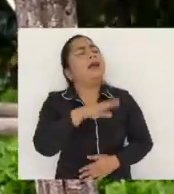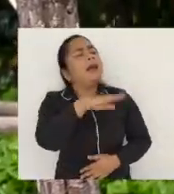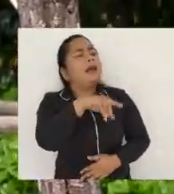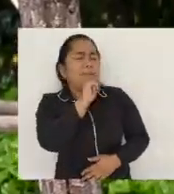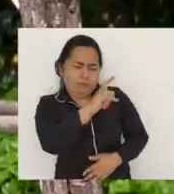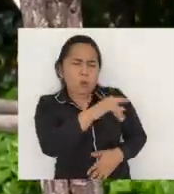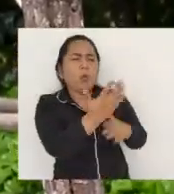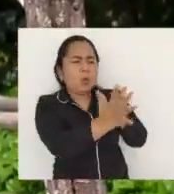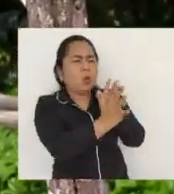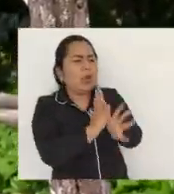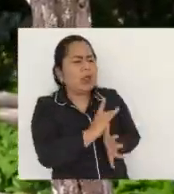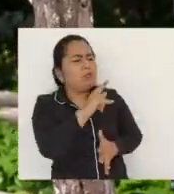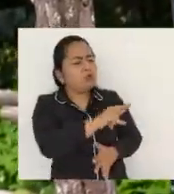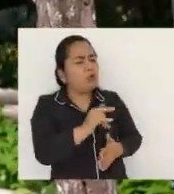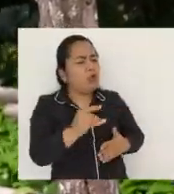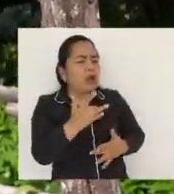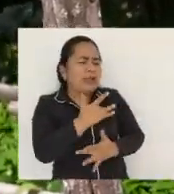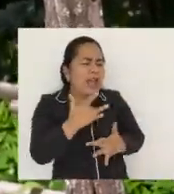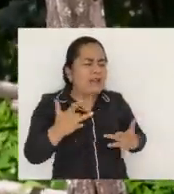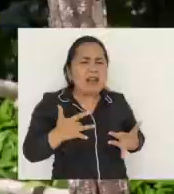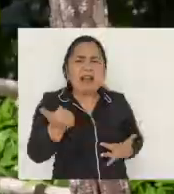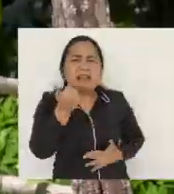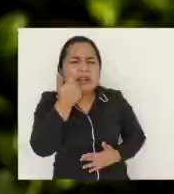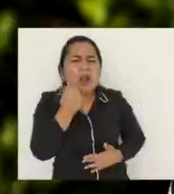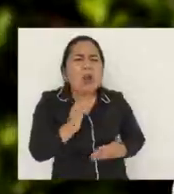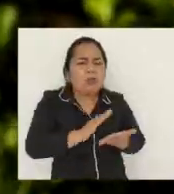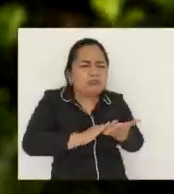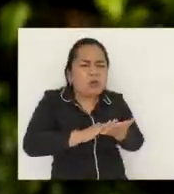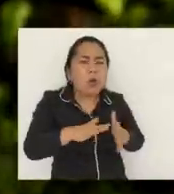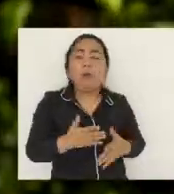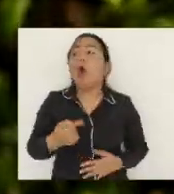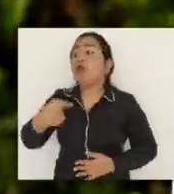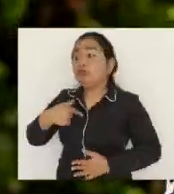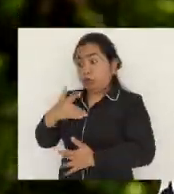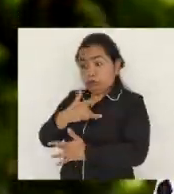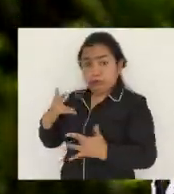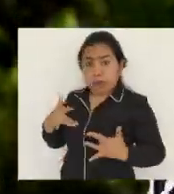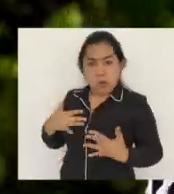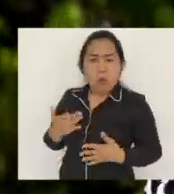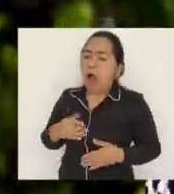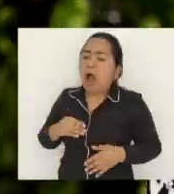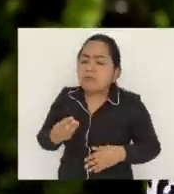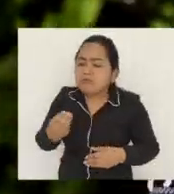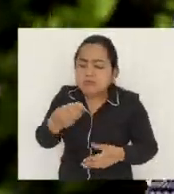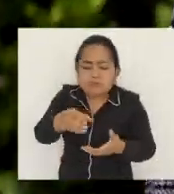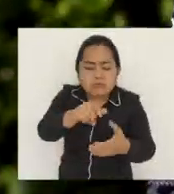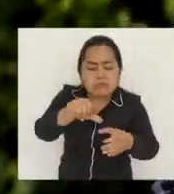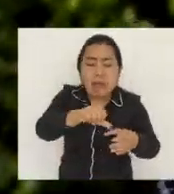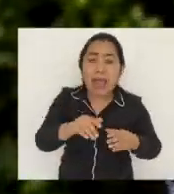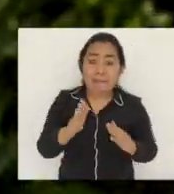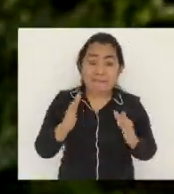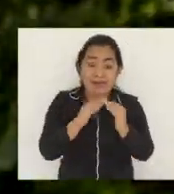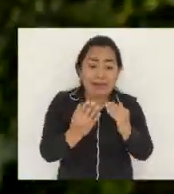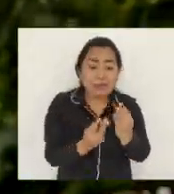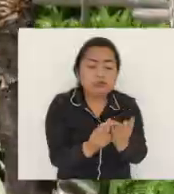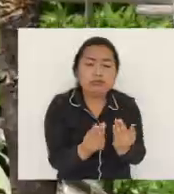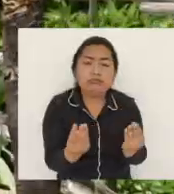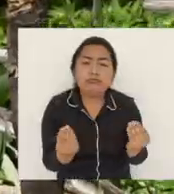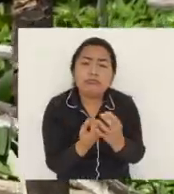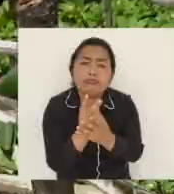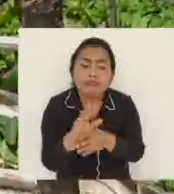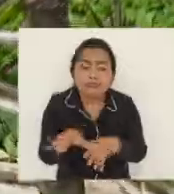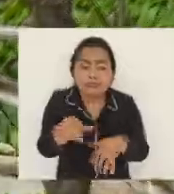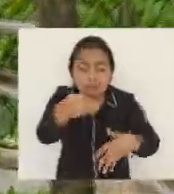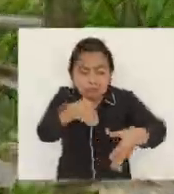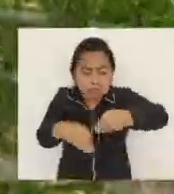Rosita, cuéntenos, ¿cómo hace usted para curarse de las enfermedades? Yo me curo es con mis remedios que tengo en la huerta. ¿Y